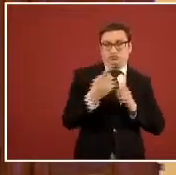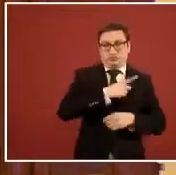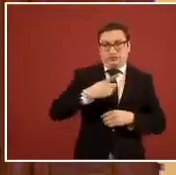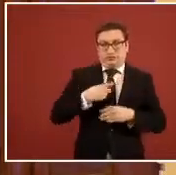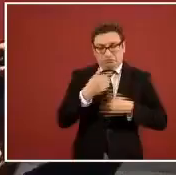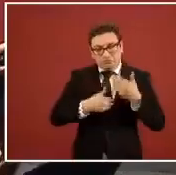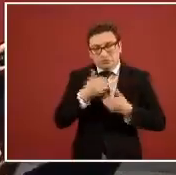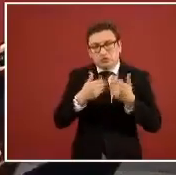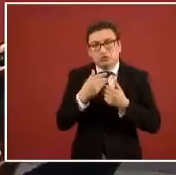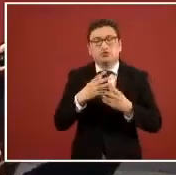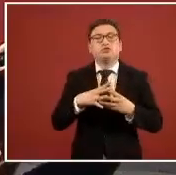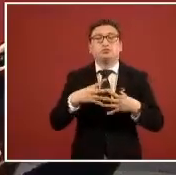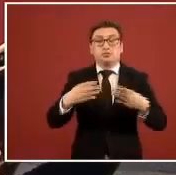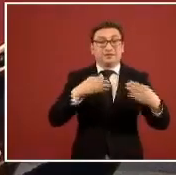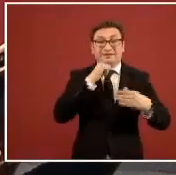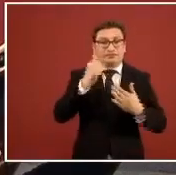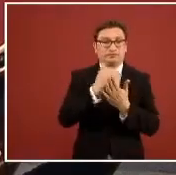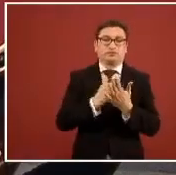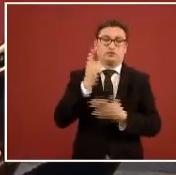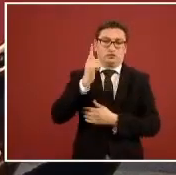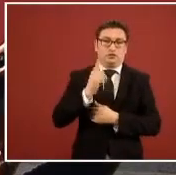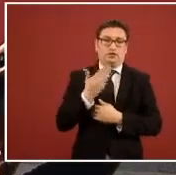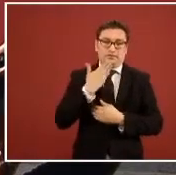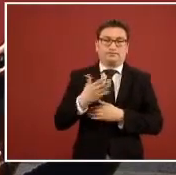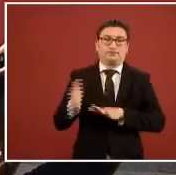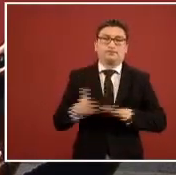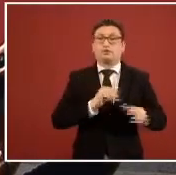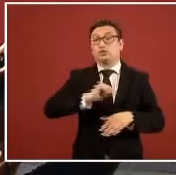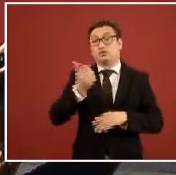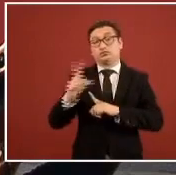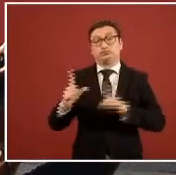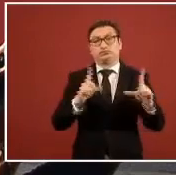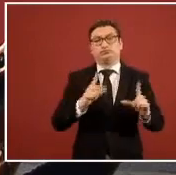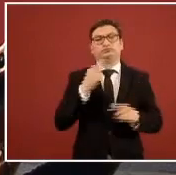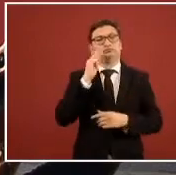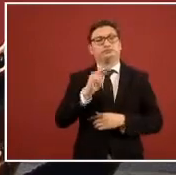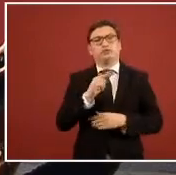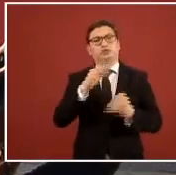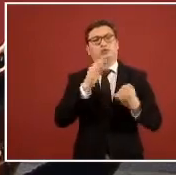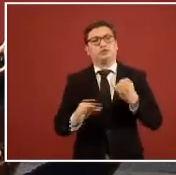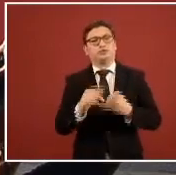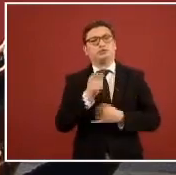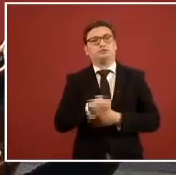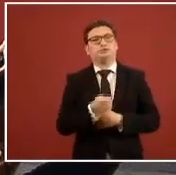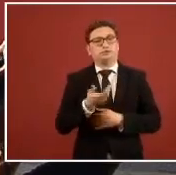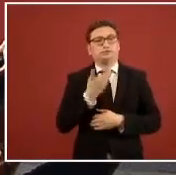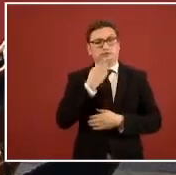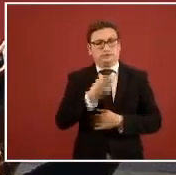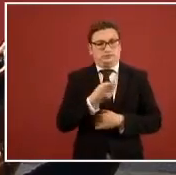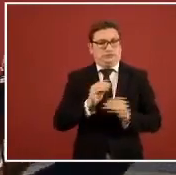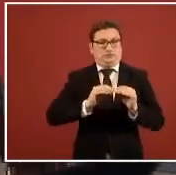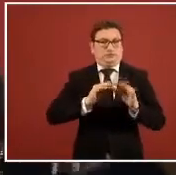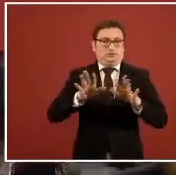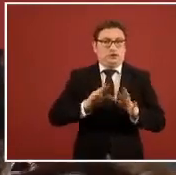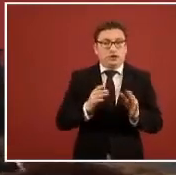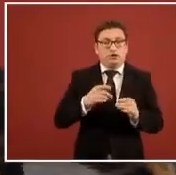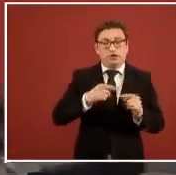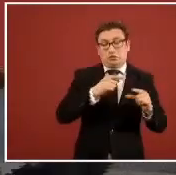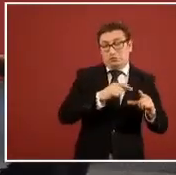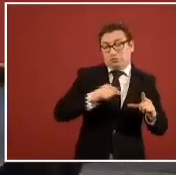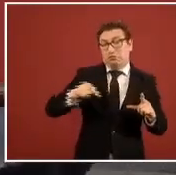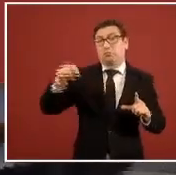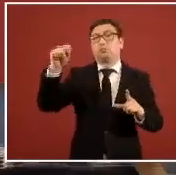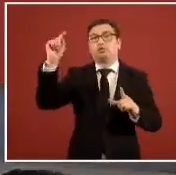resultados esperados. Y en la siguiente diapositiva, la última de ellas, precisamente ahora sí nuestros casos